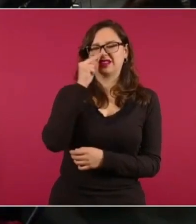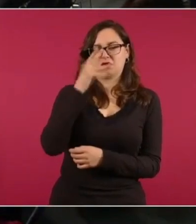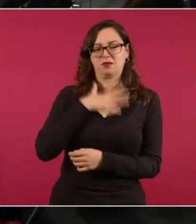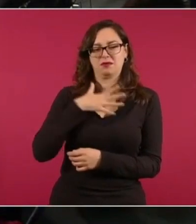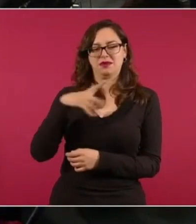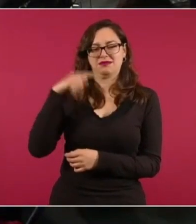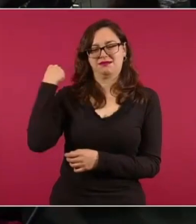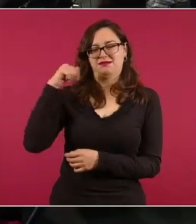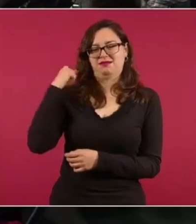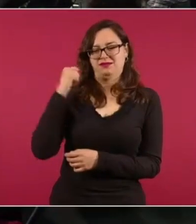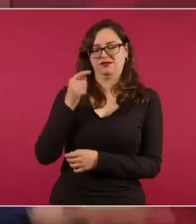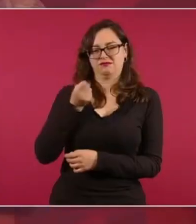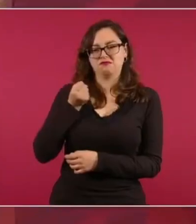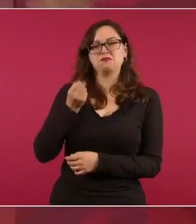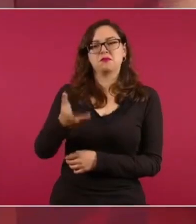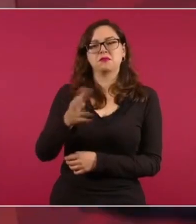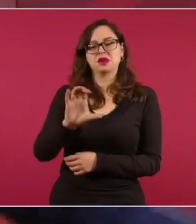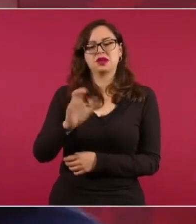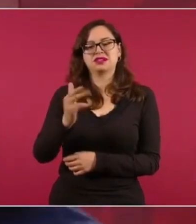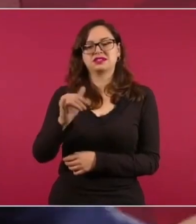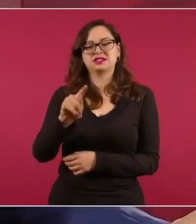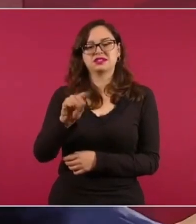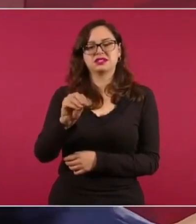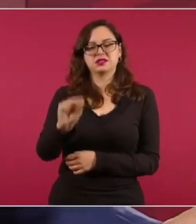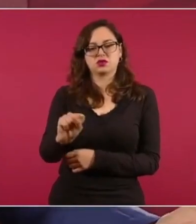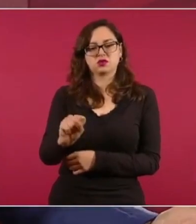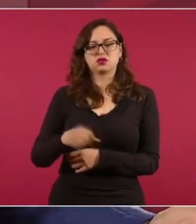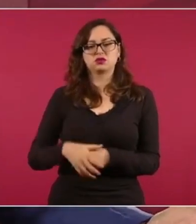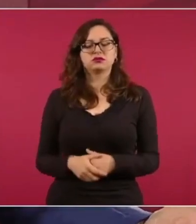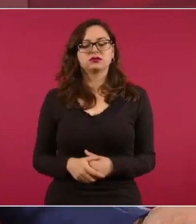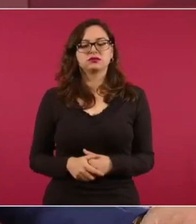¿sí? Que de repente